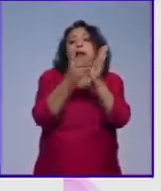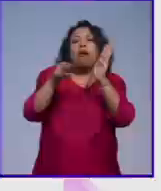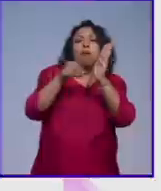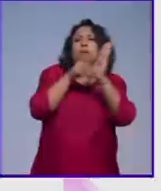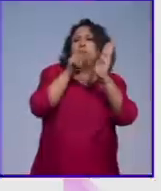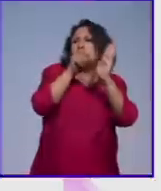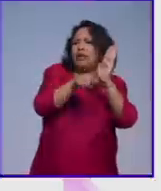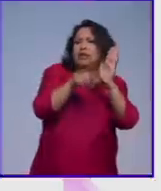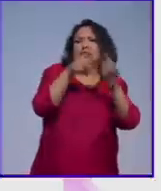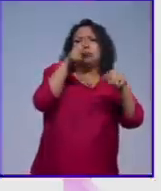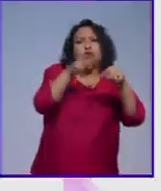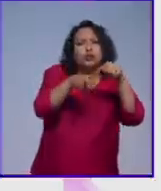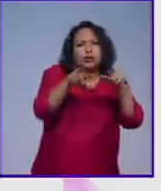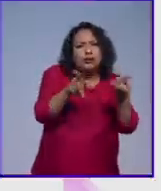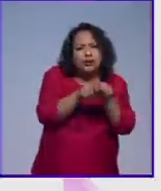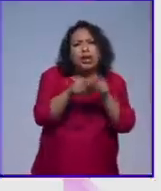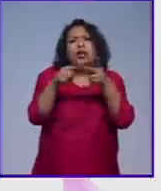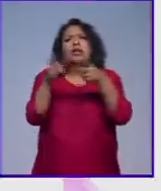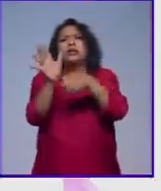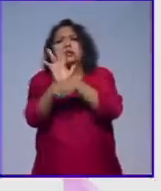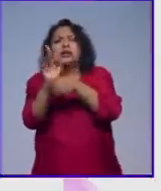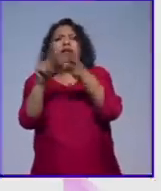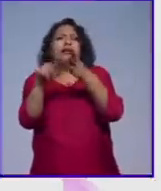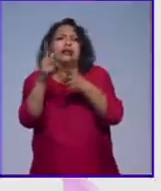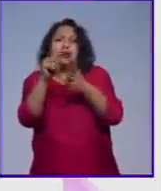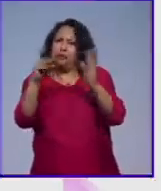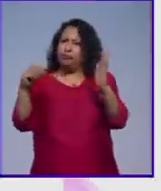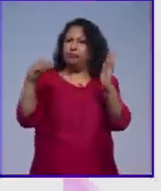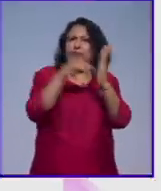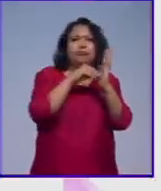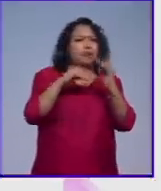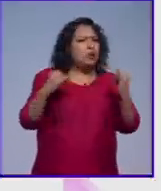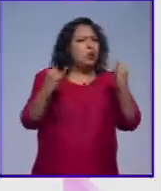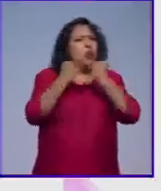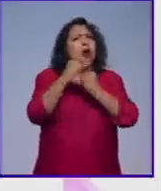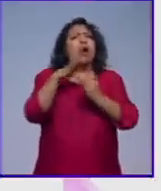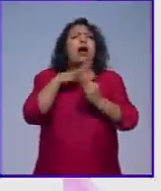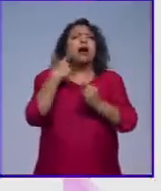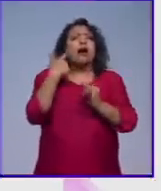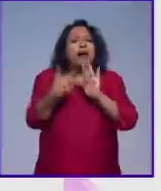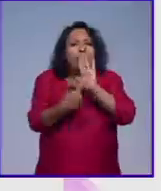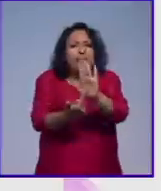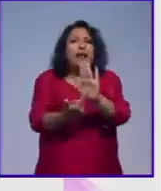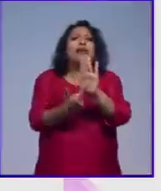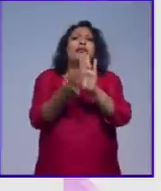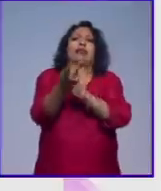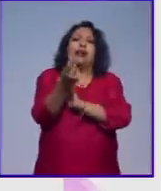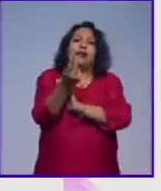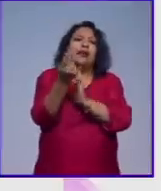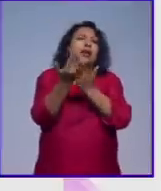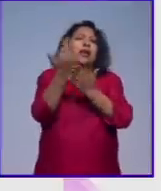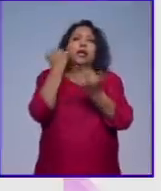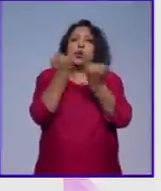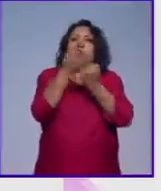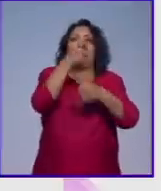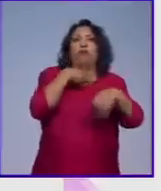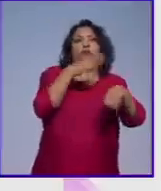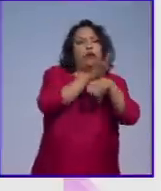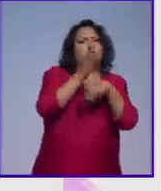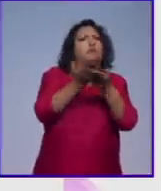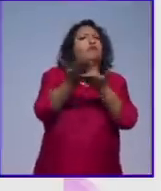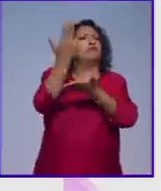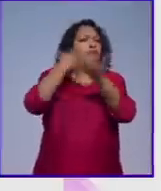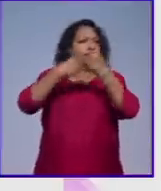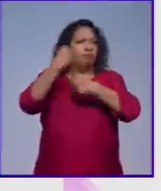lo mismo a las miniseries, al cine o a la televisión, como parte de los productos audiovisuales, como pasa desde hace muchos años en Brasil, que